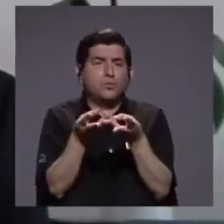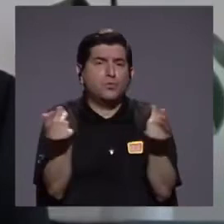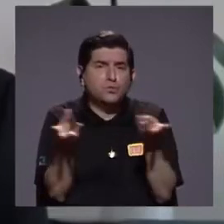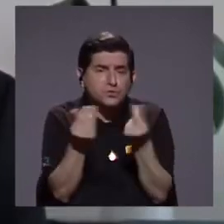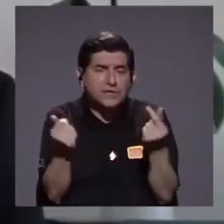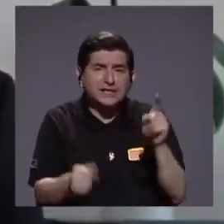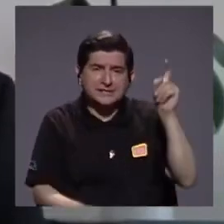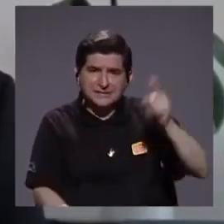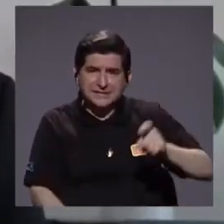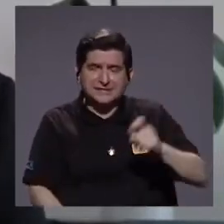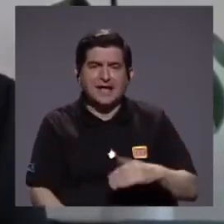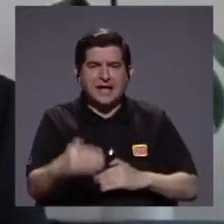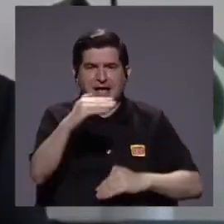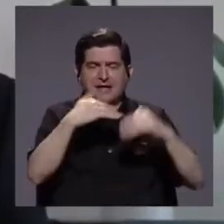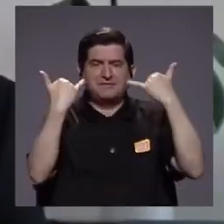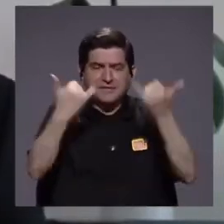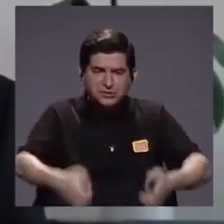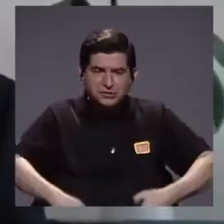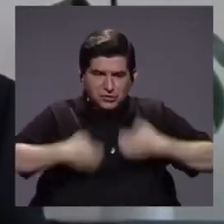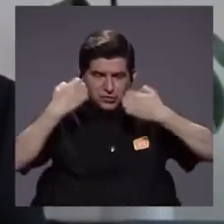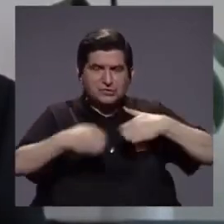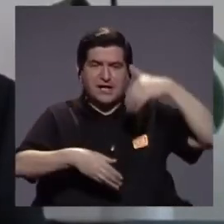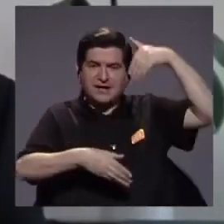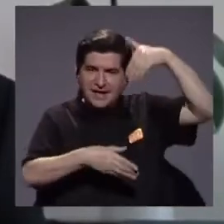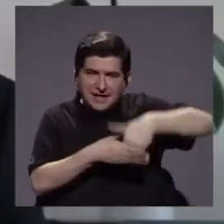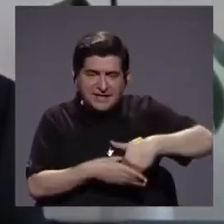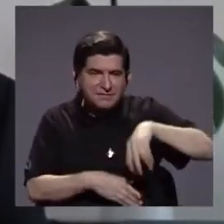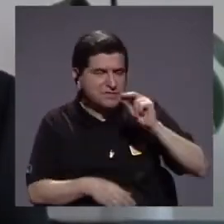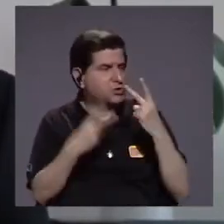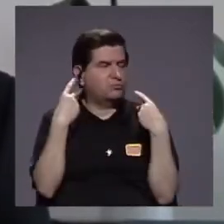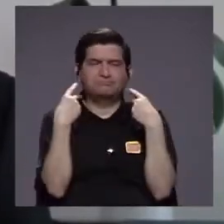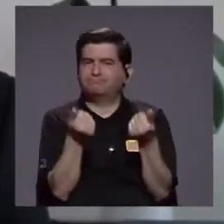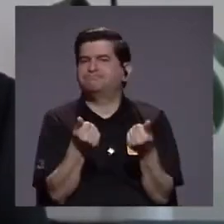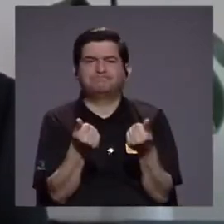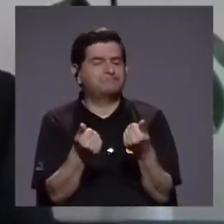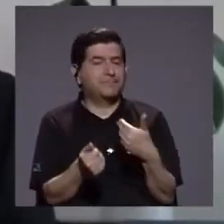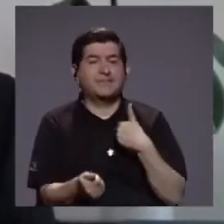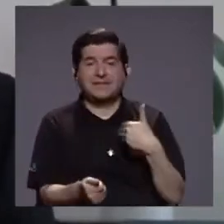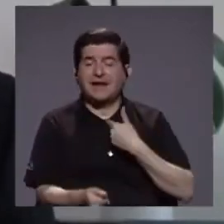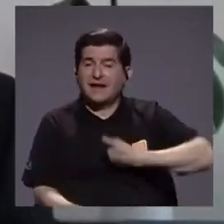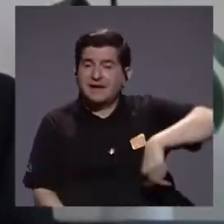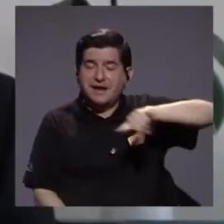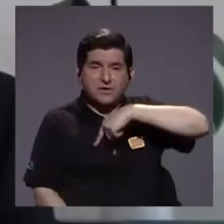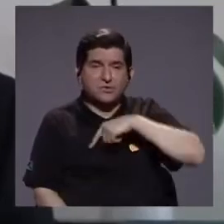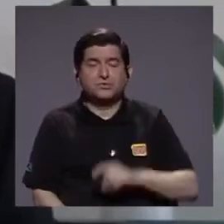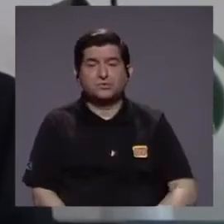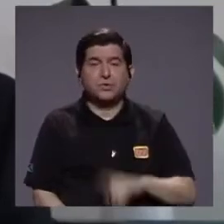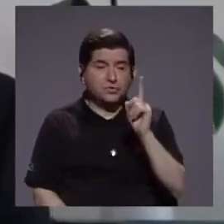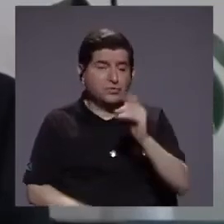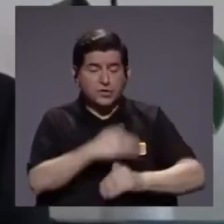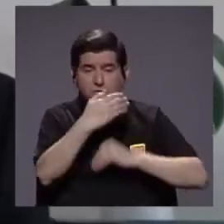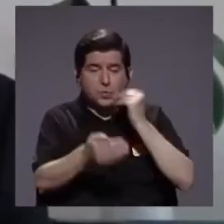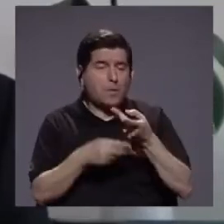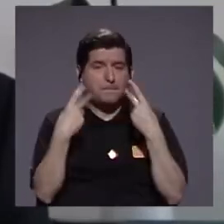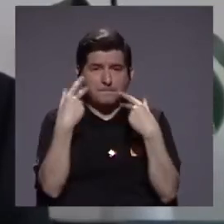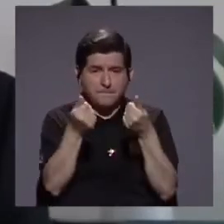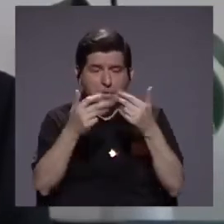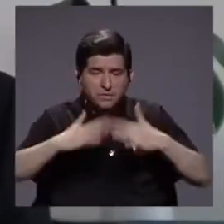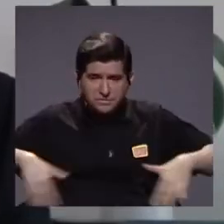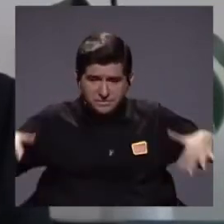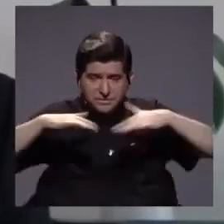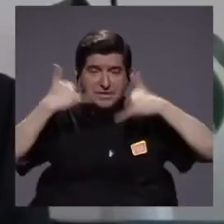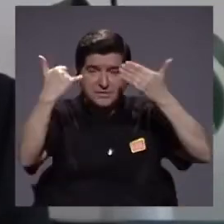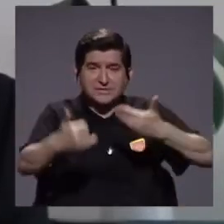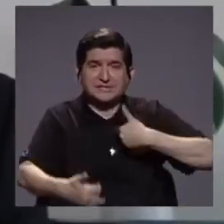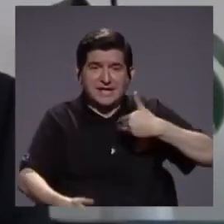que ocupan edificios ya existentes requieren intervenciones que no son inmediatas. Tenemos que hacer un levantamiento inmediato de los espacios que